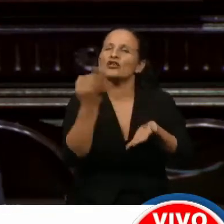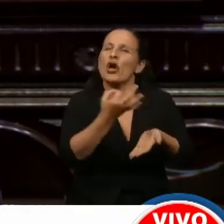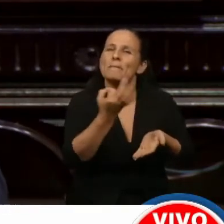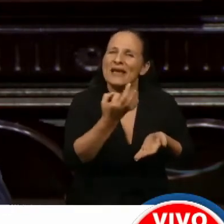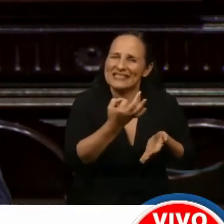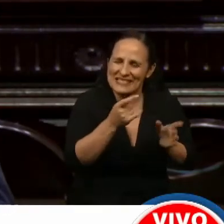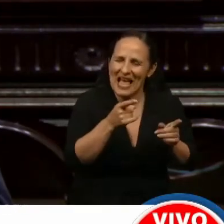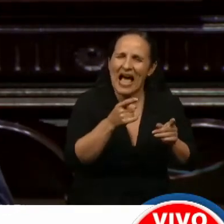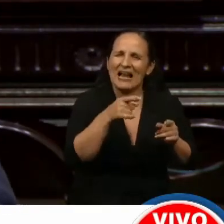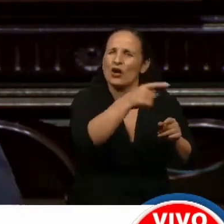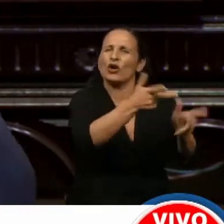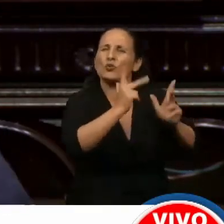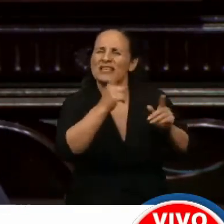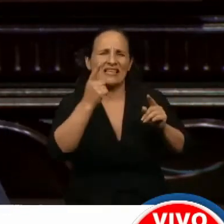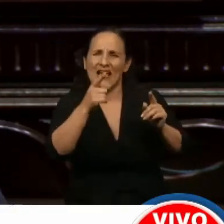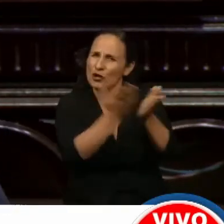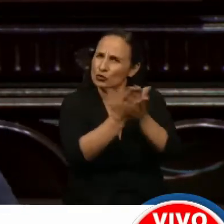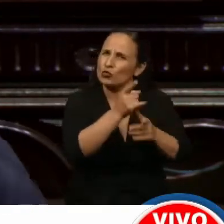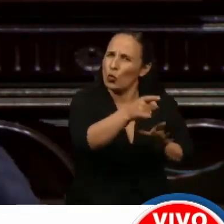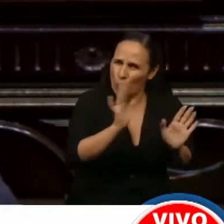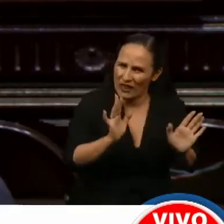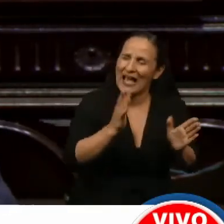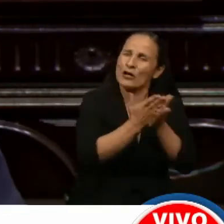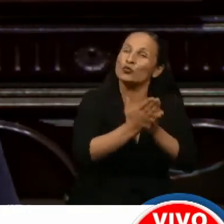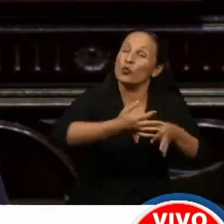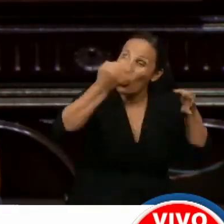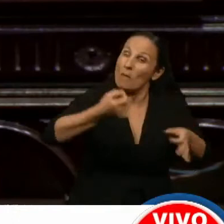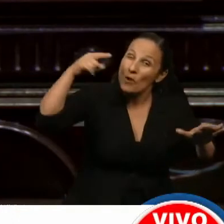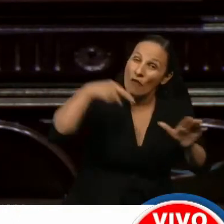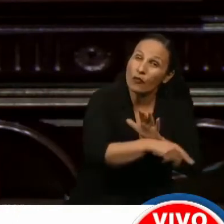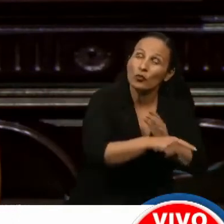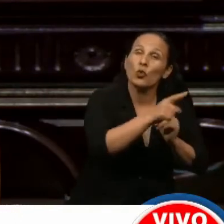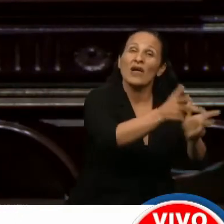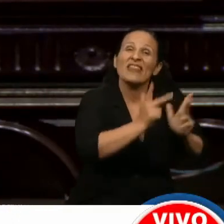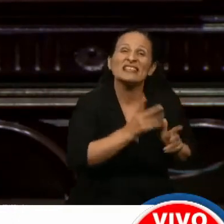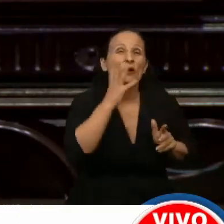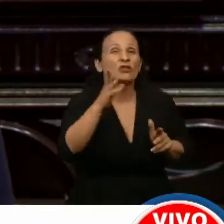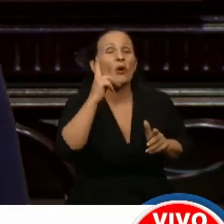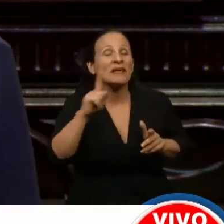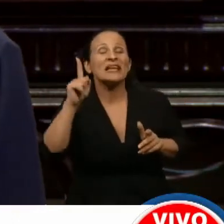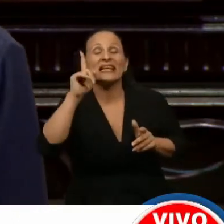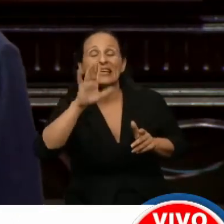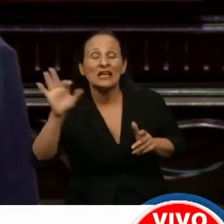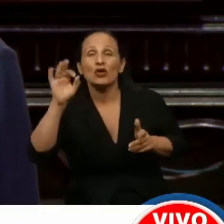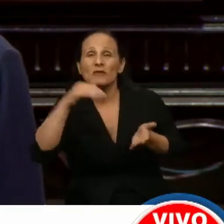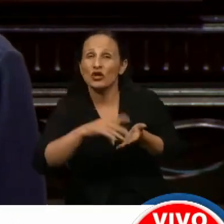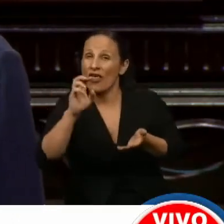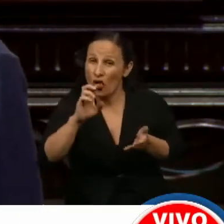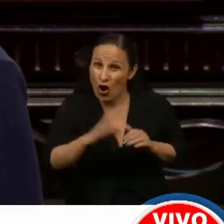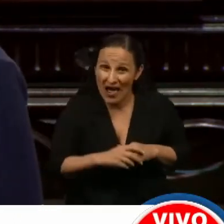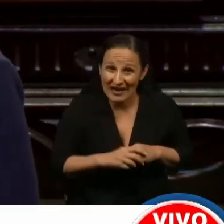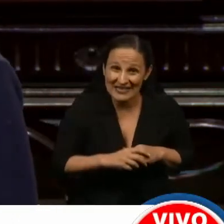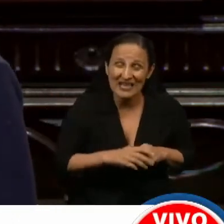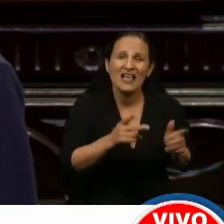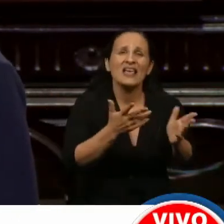algo muy diferente a lo que usted planteaba, estúdielo, y estúdielo en serio, que usted refiere que son 4.500 millones de dólares, alcanzaría, dijo,